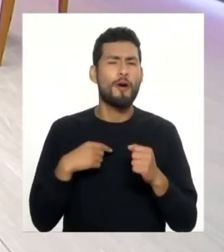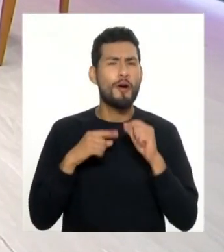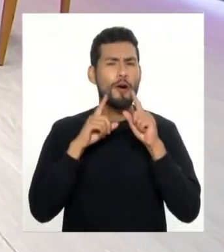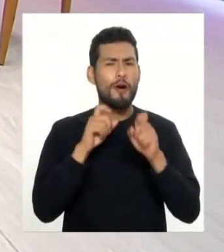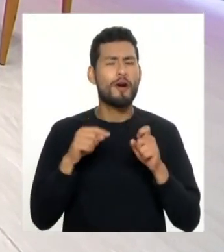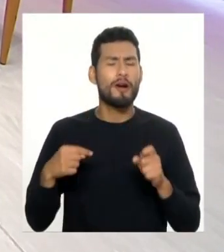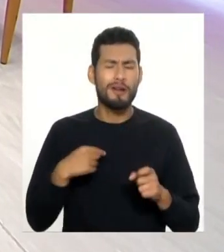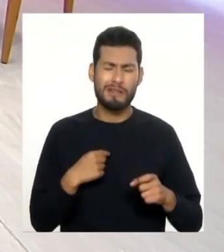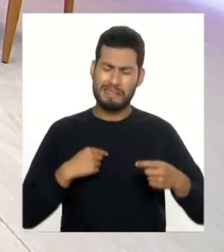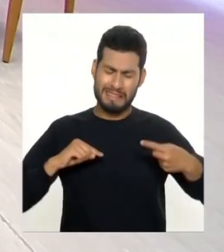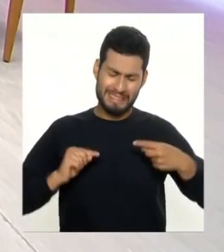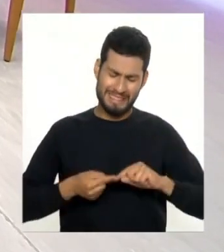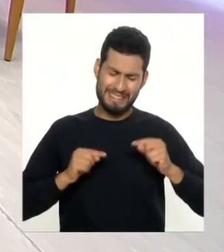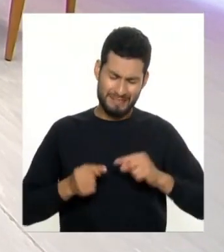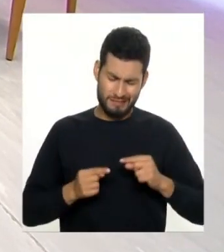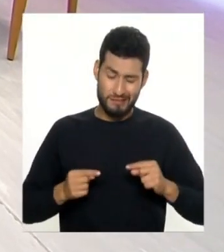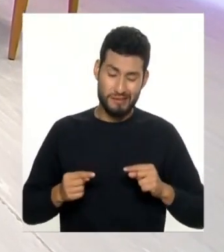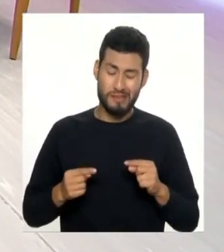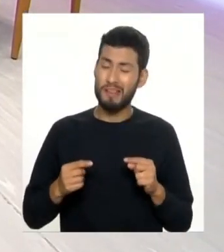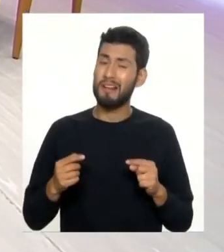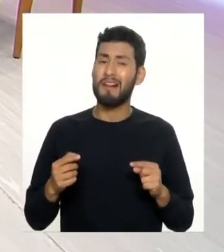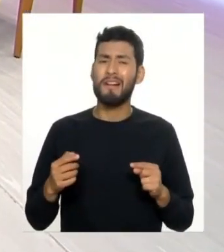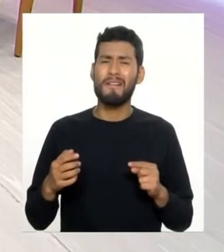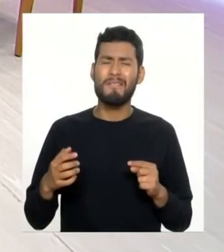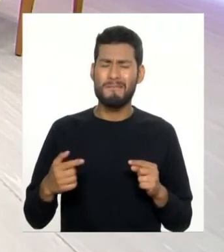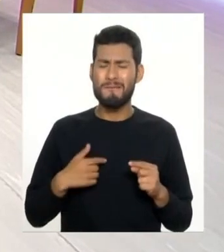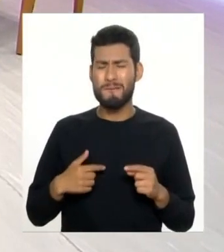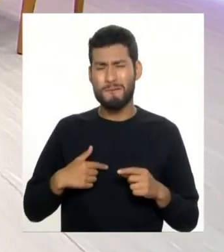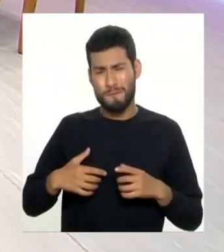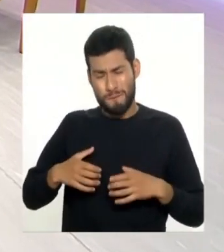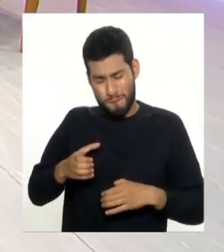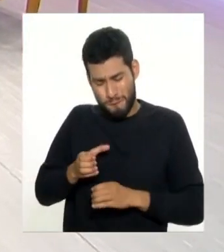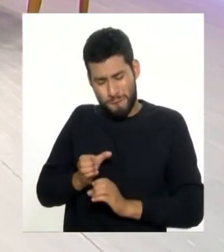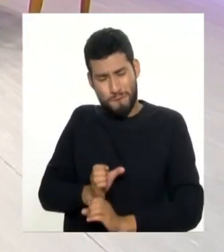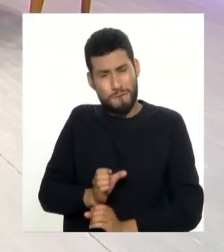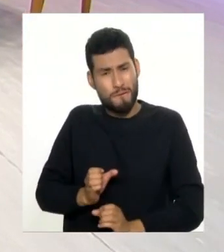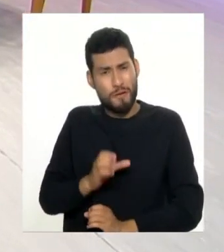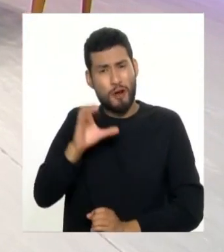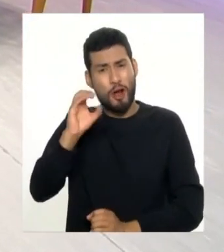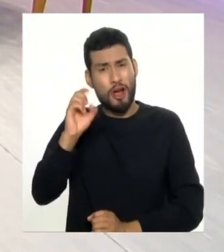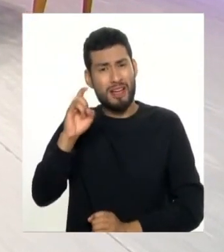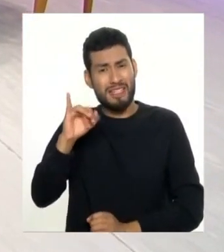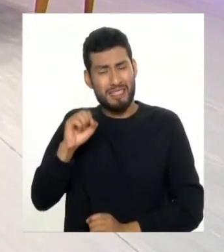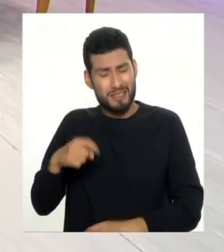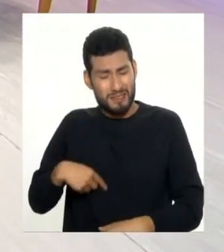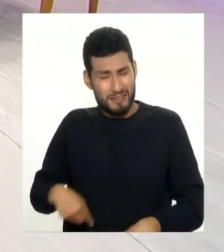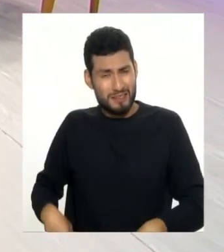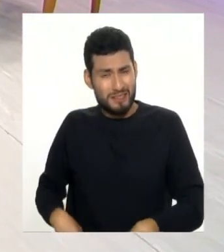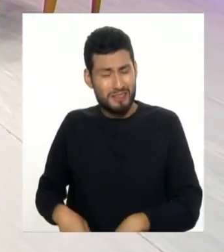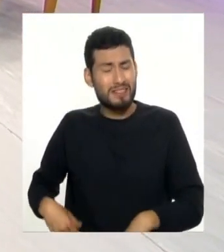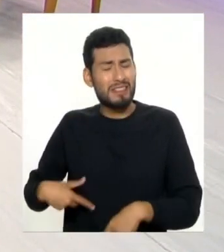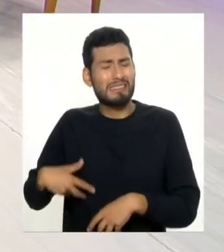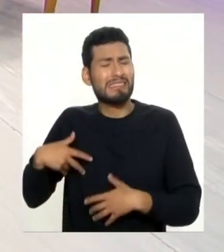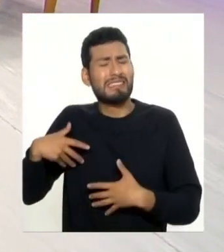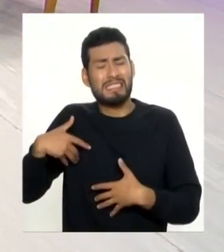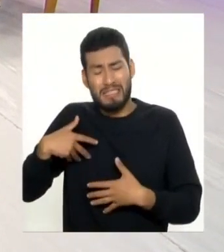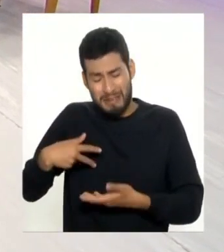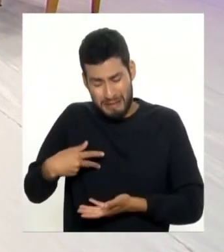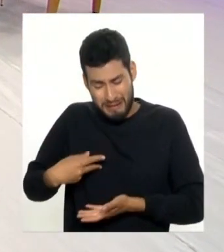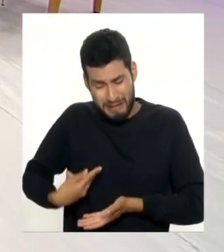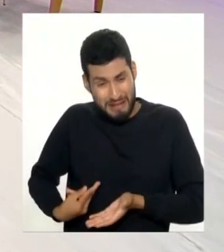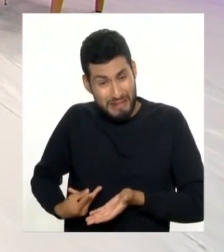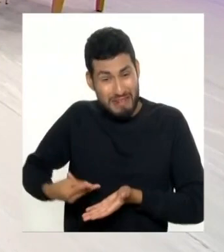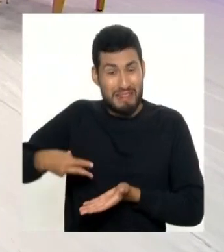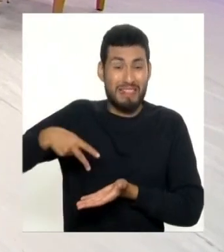un dolor muy fuerte acá junto al coxis, pero cuando yo me siento para pararme, demoro